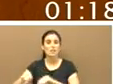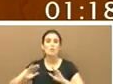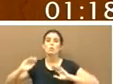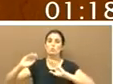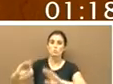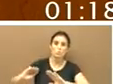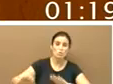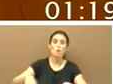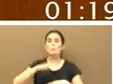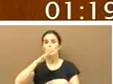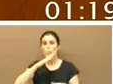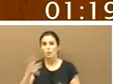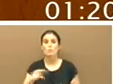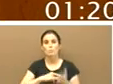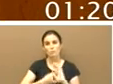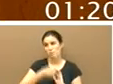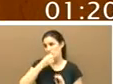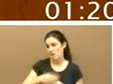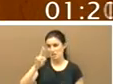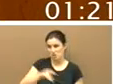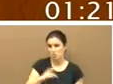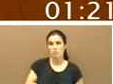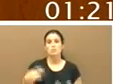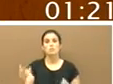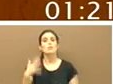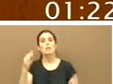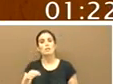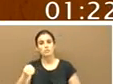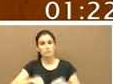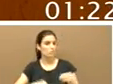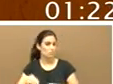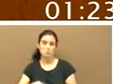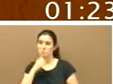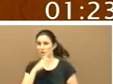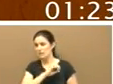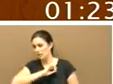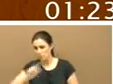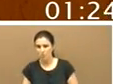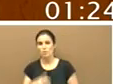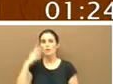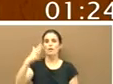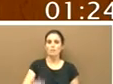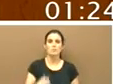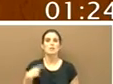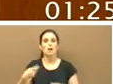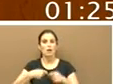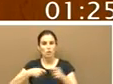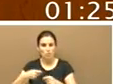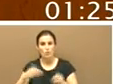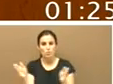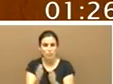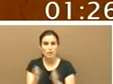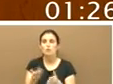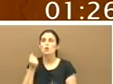de proximidad porque ni fue un buen plan ni acertó en la estrategia ni desde luego ayudó al comercio